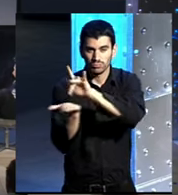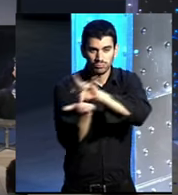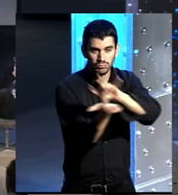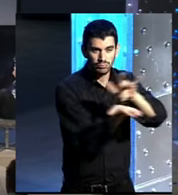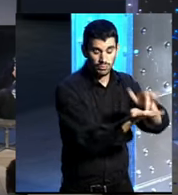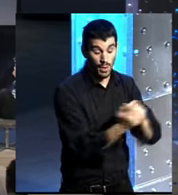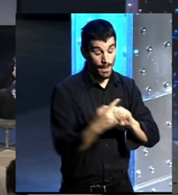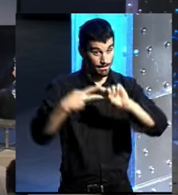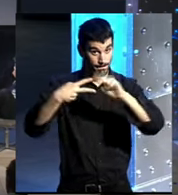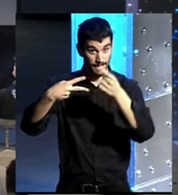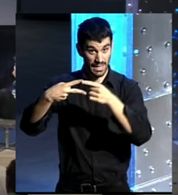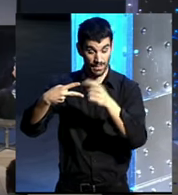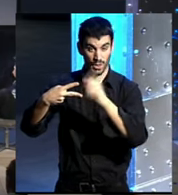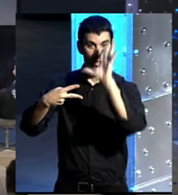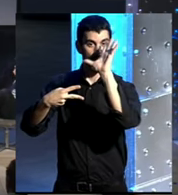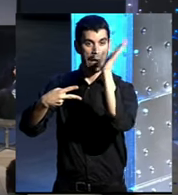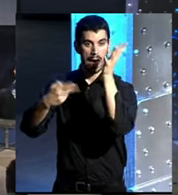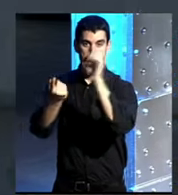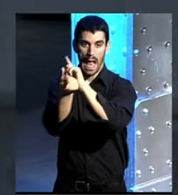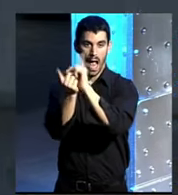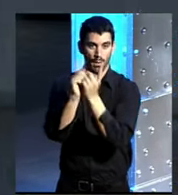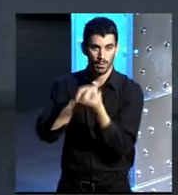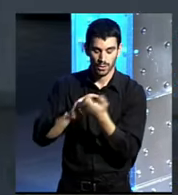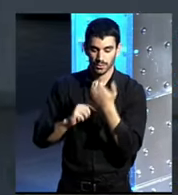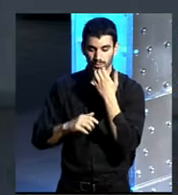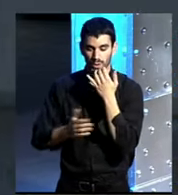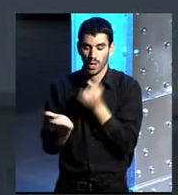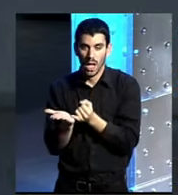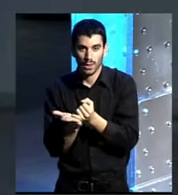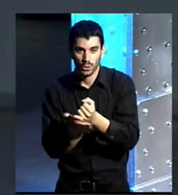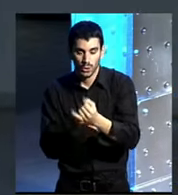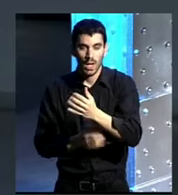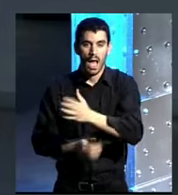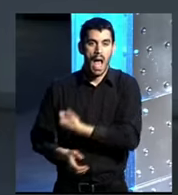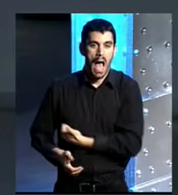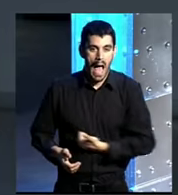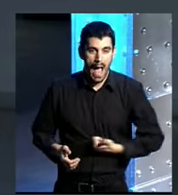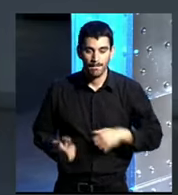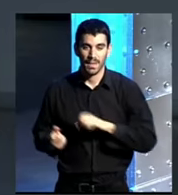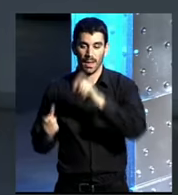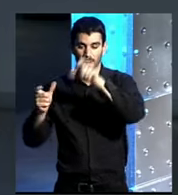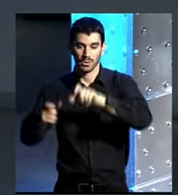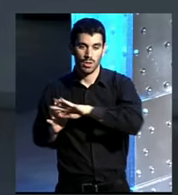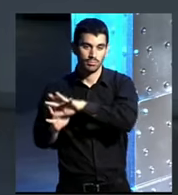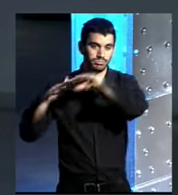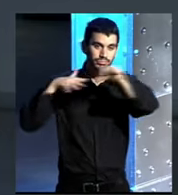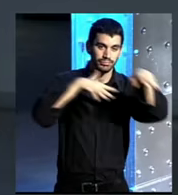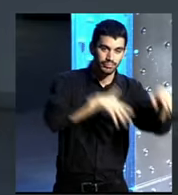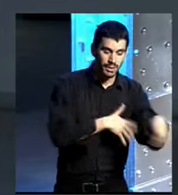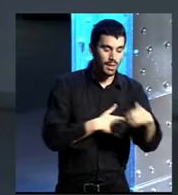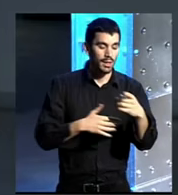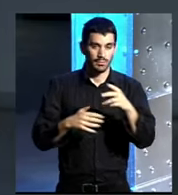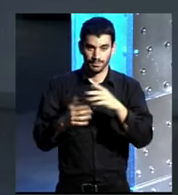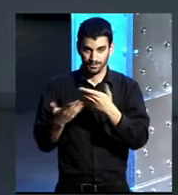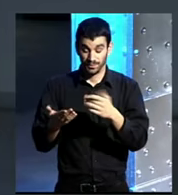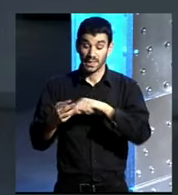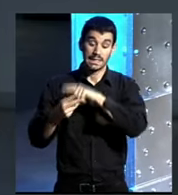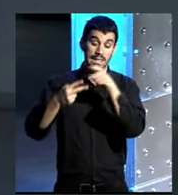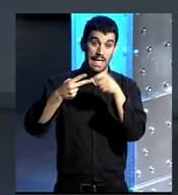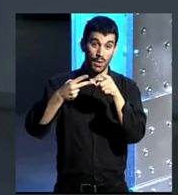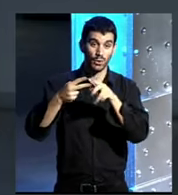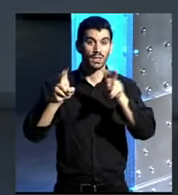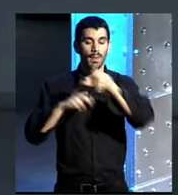consecuencias, agricultura, hambre, problemas con agua, migraciones. Y el segundo, el tema de la población,